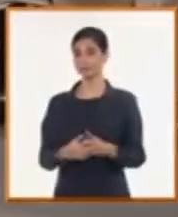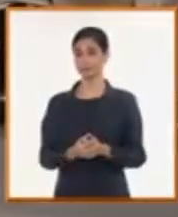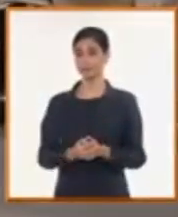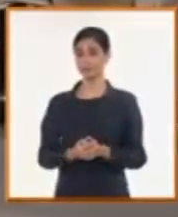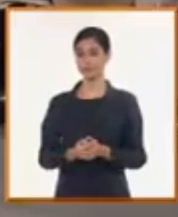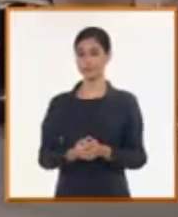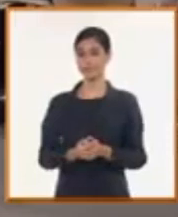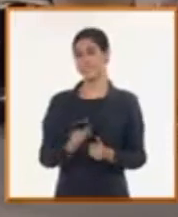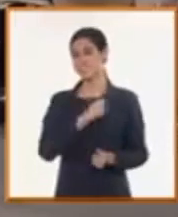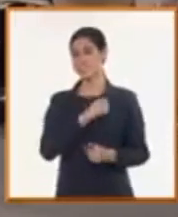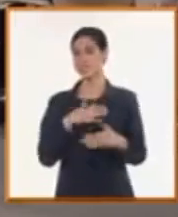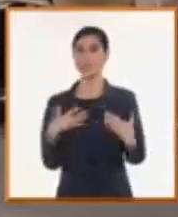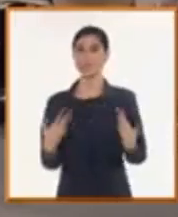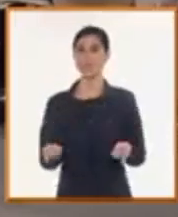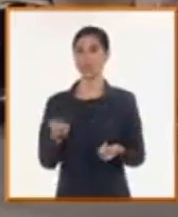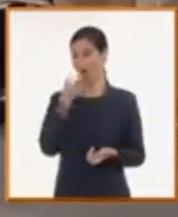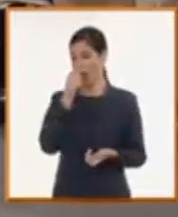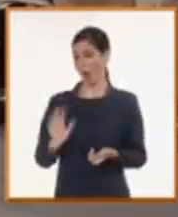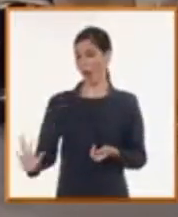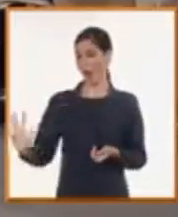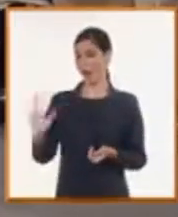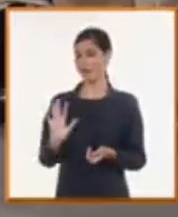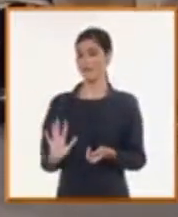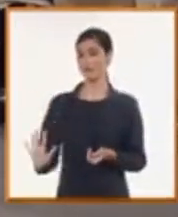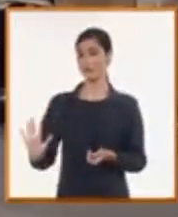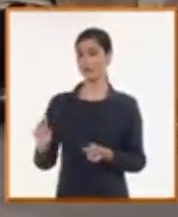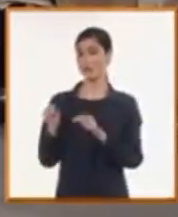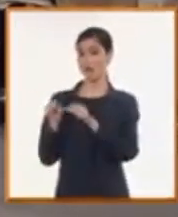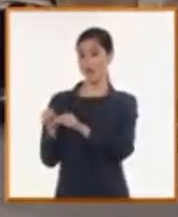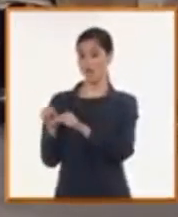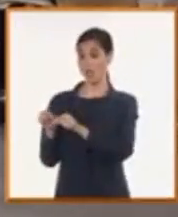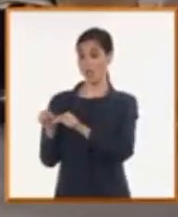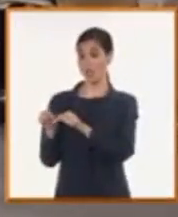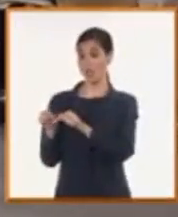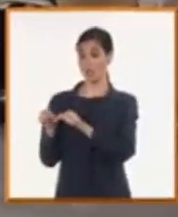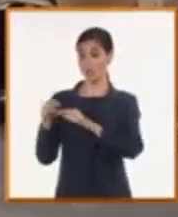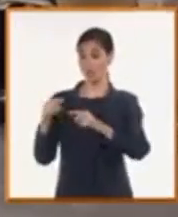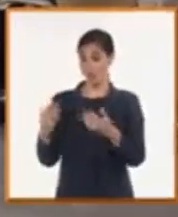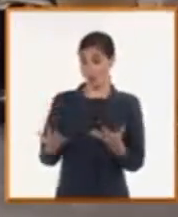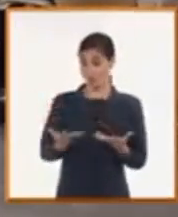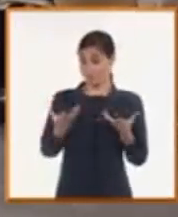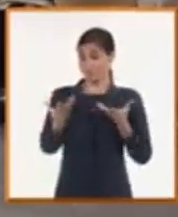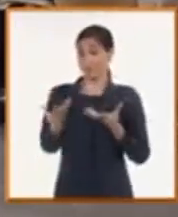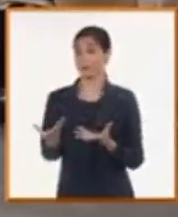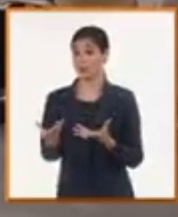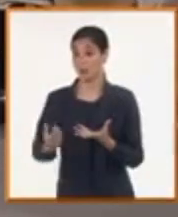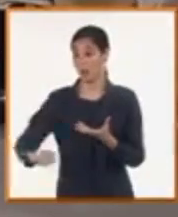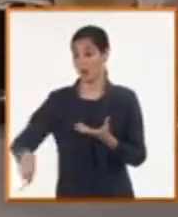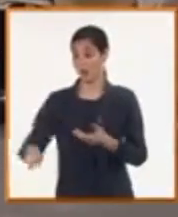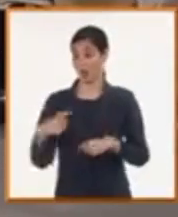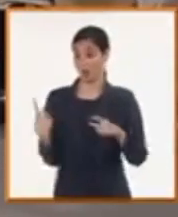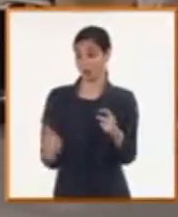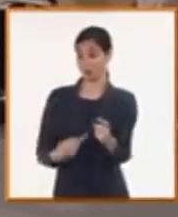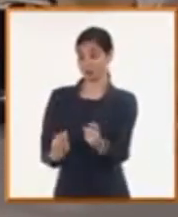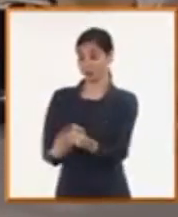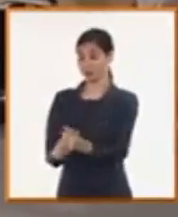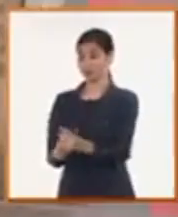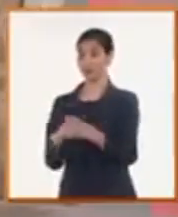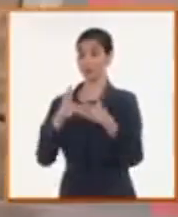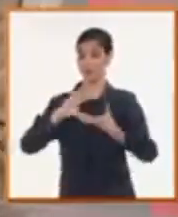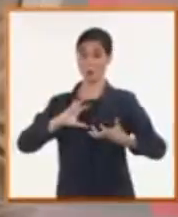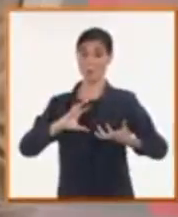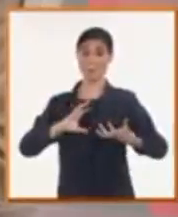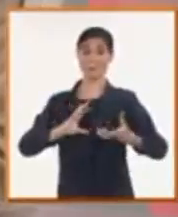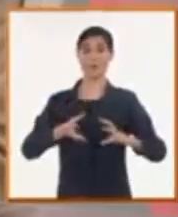sudafricanos. Y sería muy complejo enfrentar a estas fuerzas de la FAPLA y la nuestra en esta dirección, donde